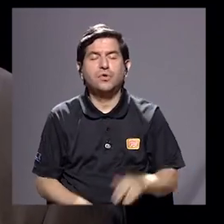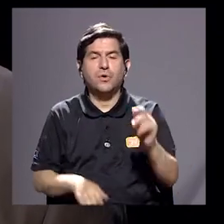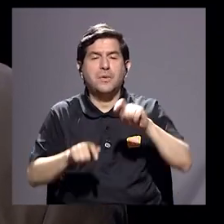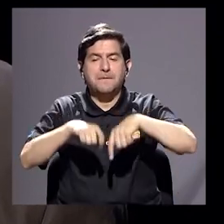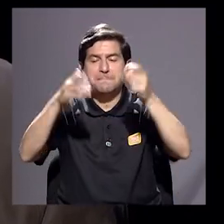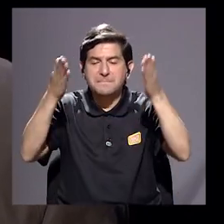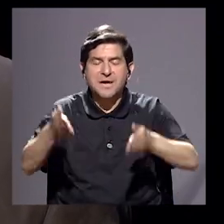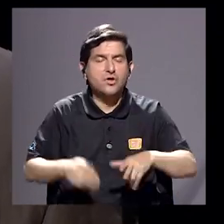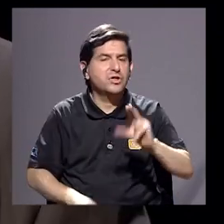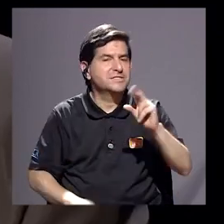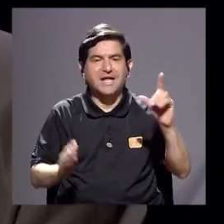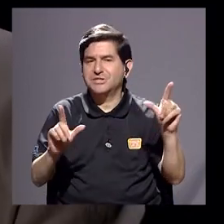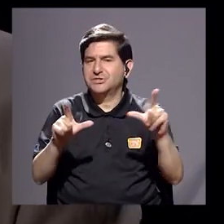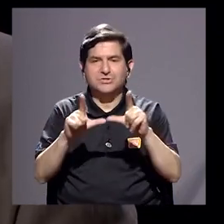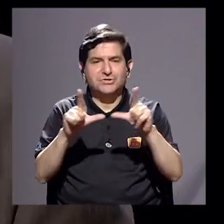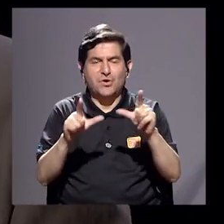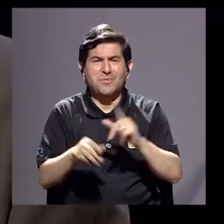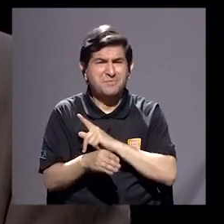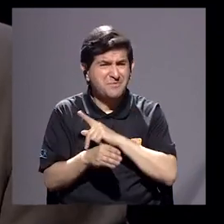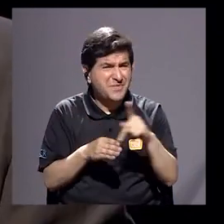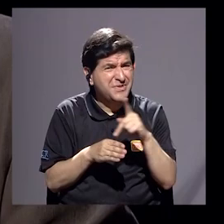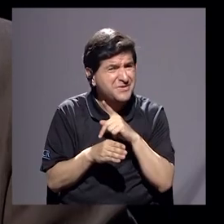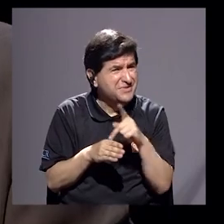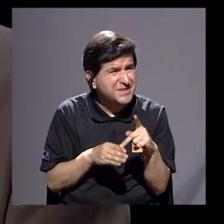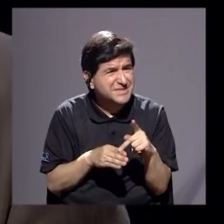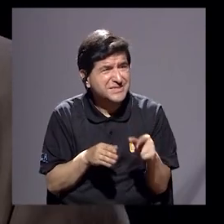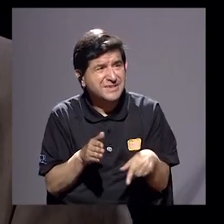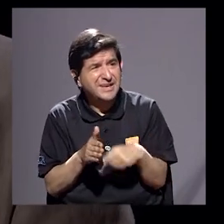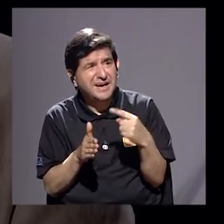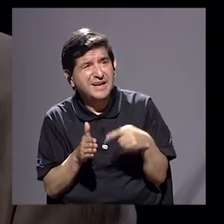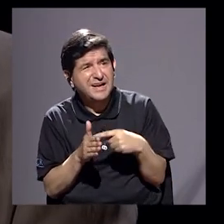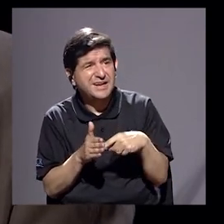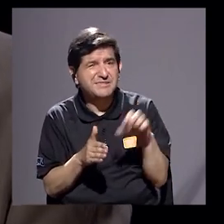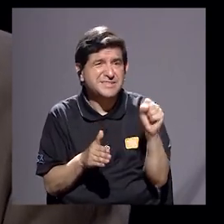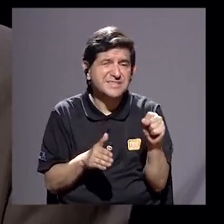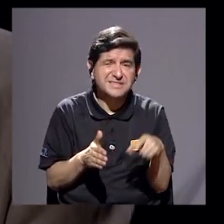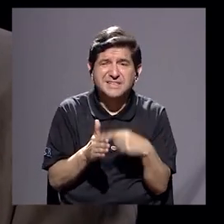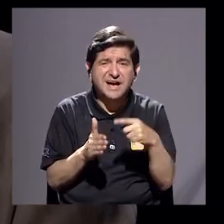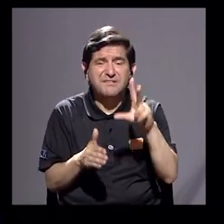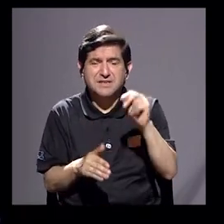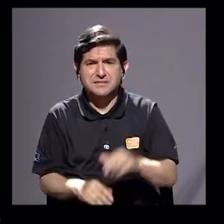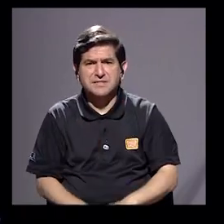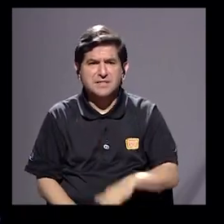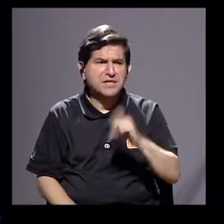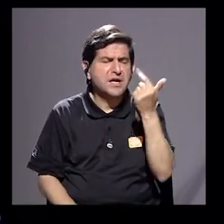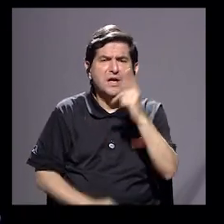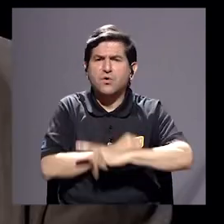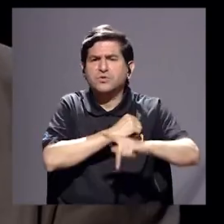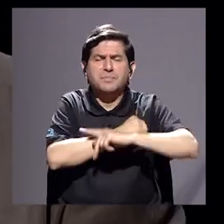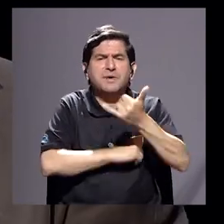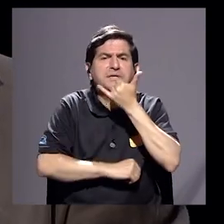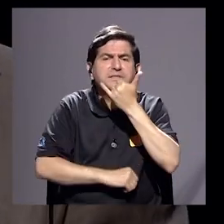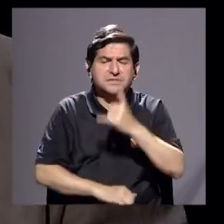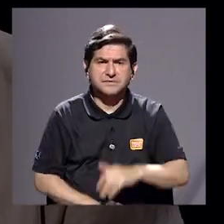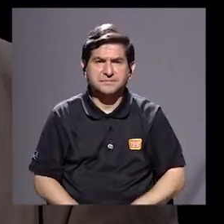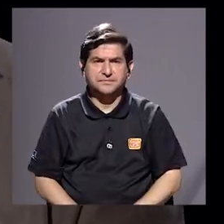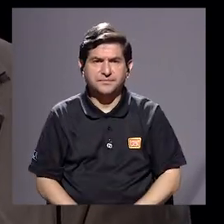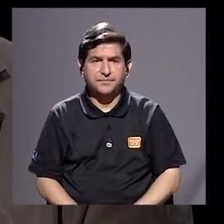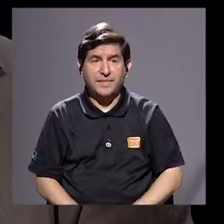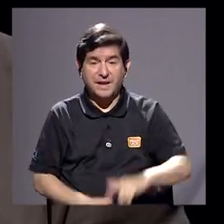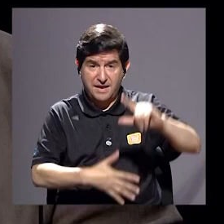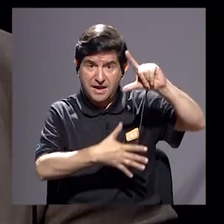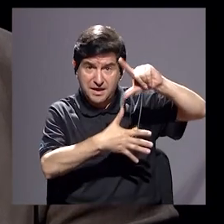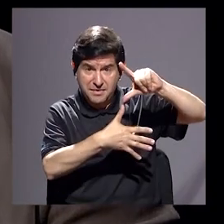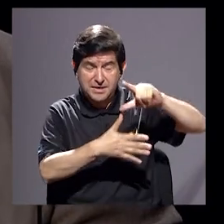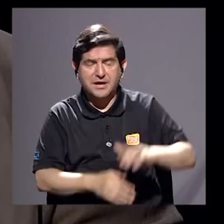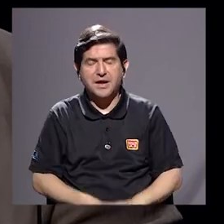titulados 9 profesional a veces fui sí a veces no porque los países de nuevo diversos países bueno en